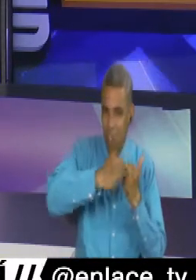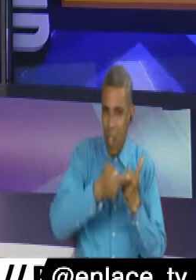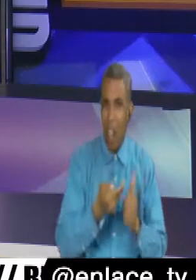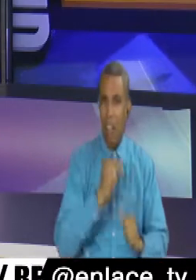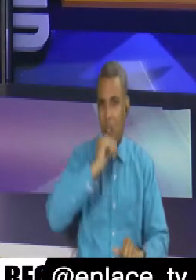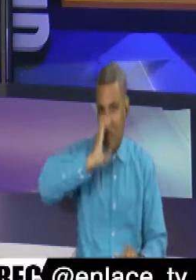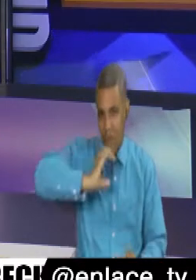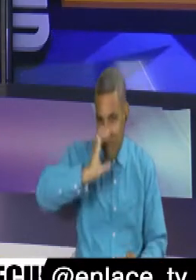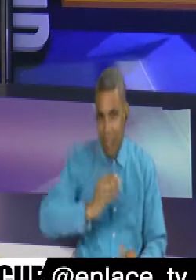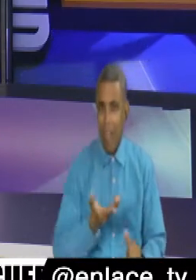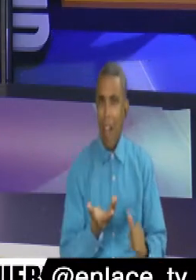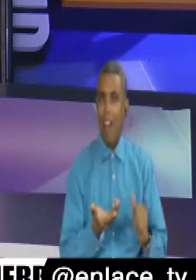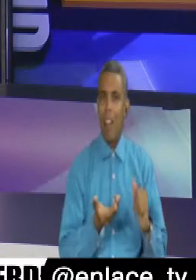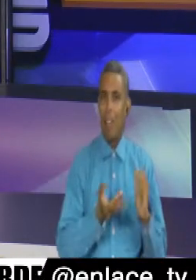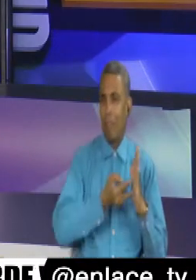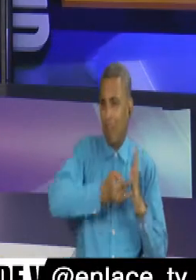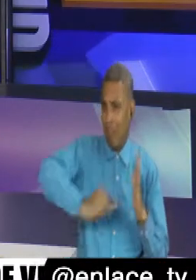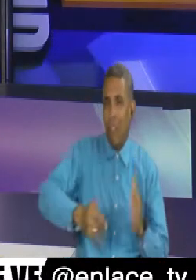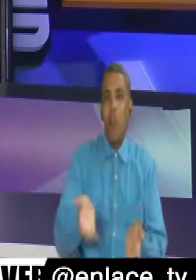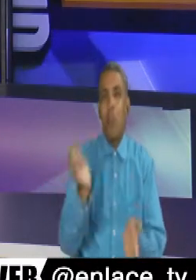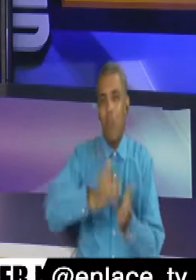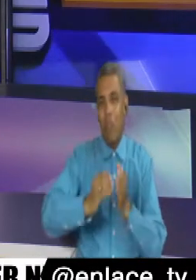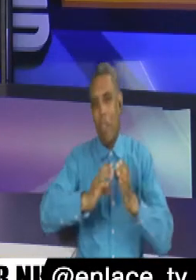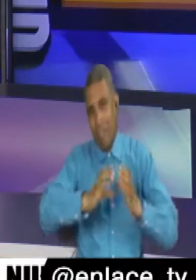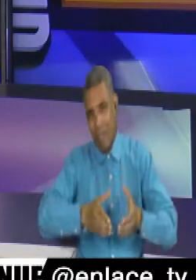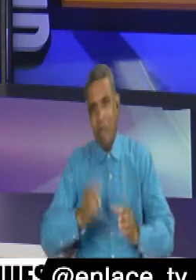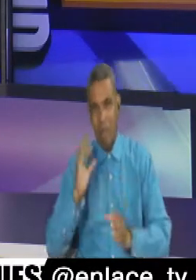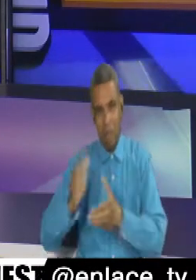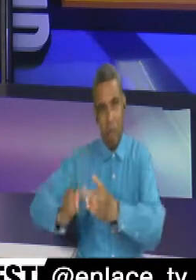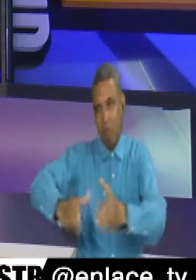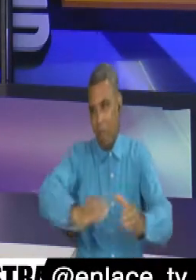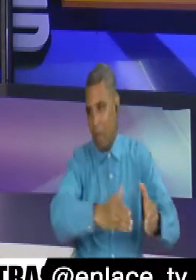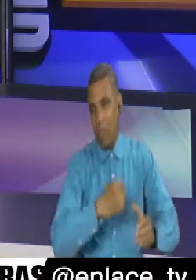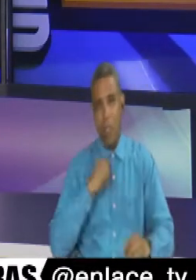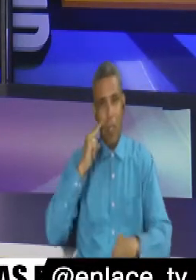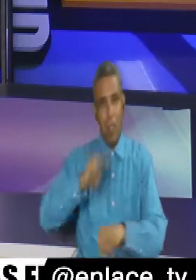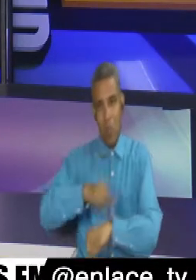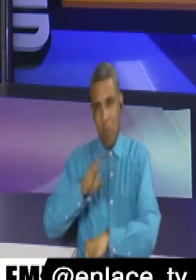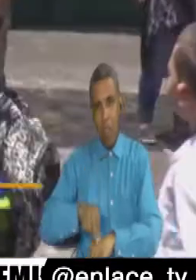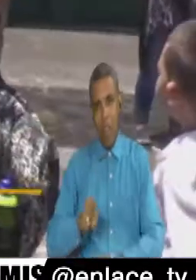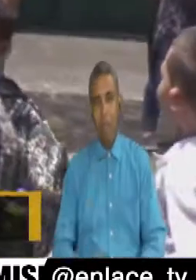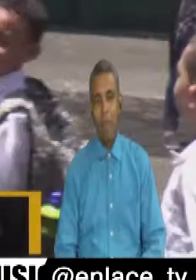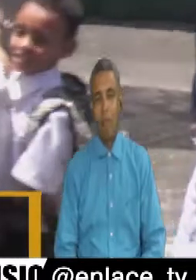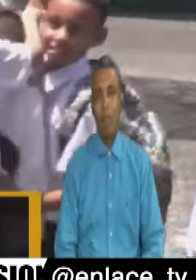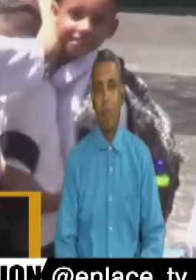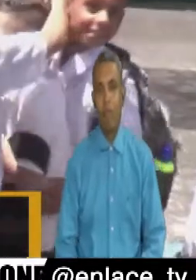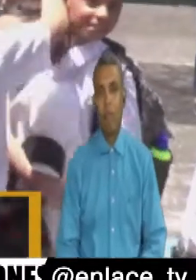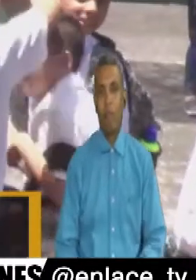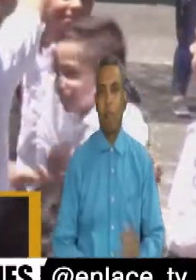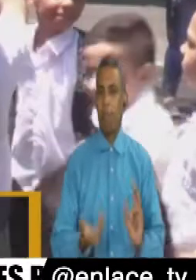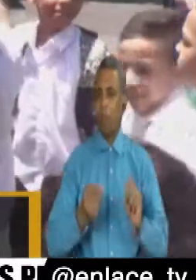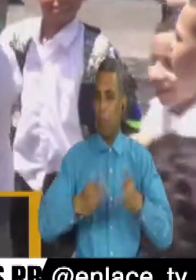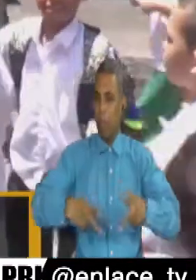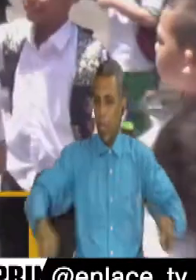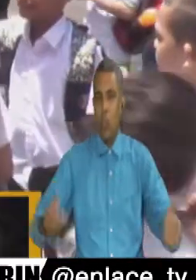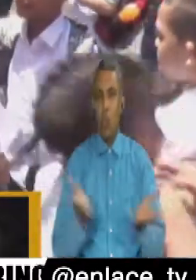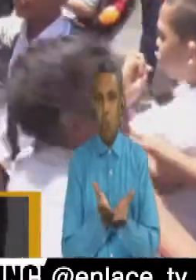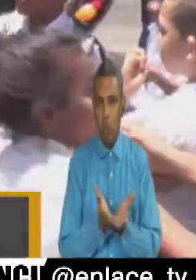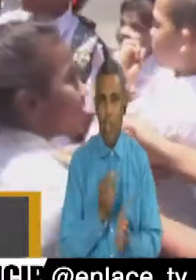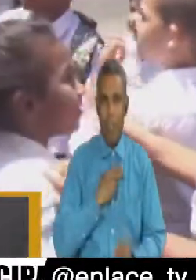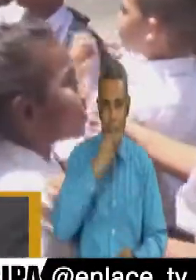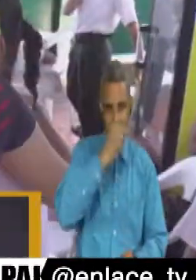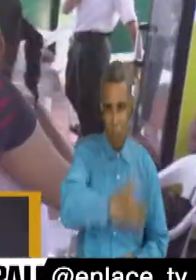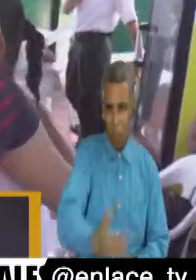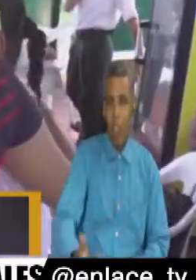de FECODE, maestros, niños, niñas y jóvenes regresaron a las aulas. Niños, niñas y jóvenes comenzaron la